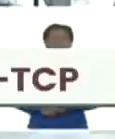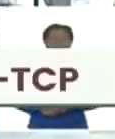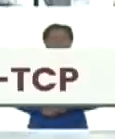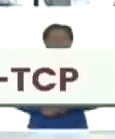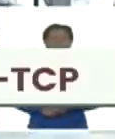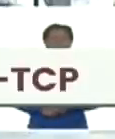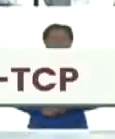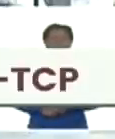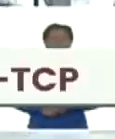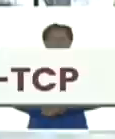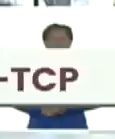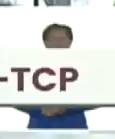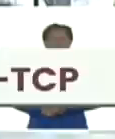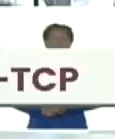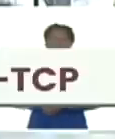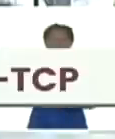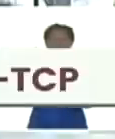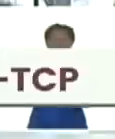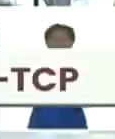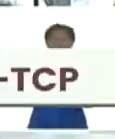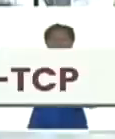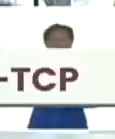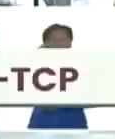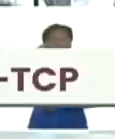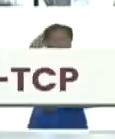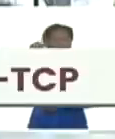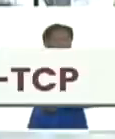desde las montañas de Nicaragua en el año